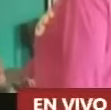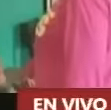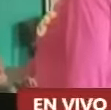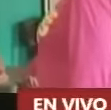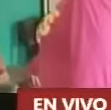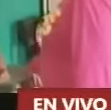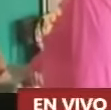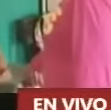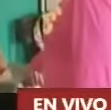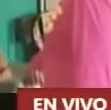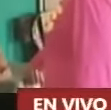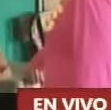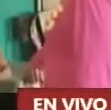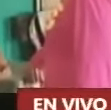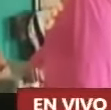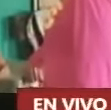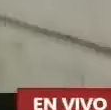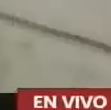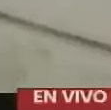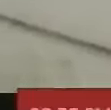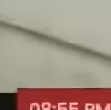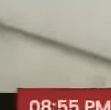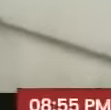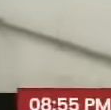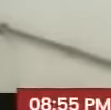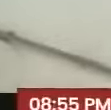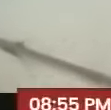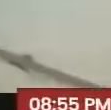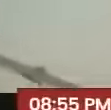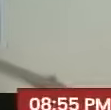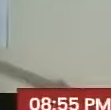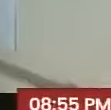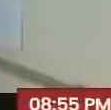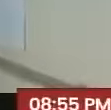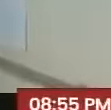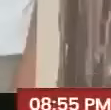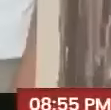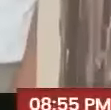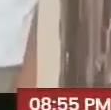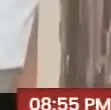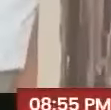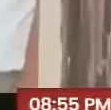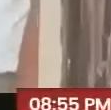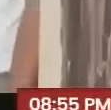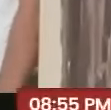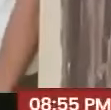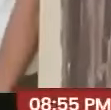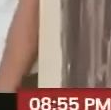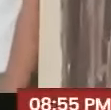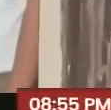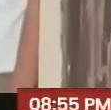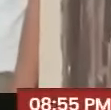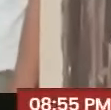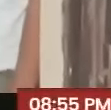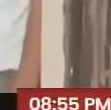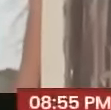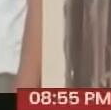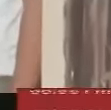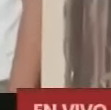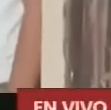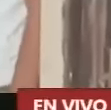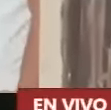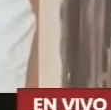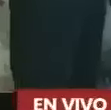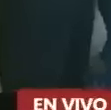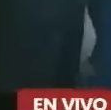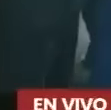es nuestro acompañante. Esequibo es nuestro. El triunfo va a ser para Venezuela, por nuestra patria, por nuestros hijos, por nuestros